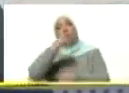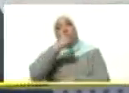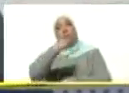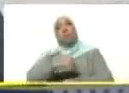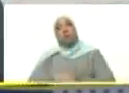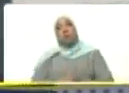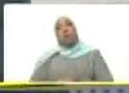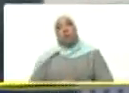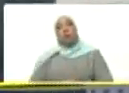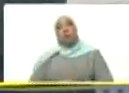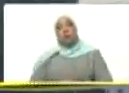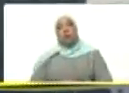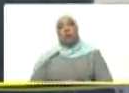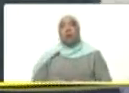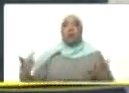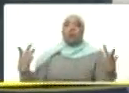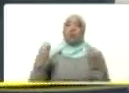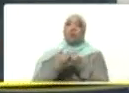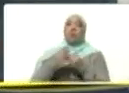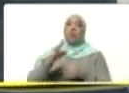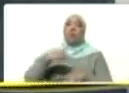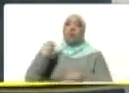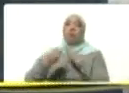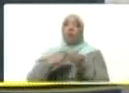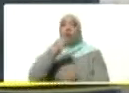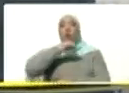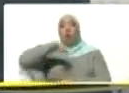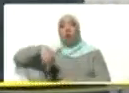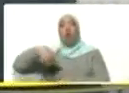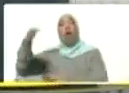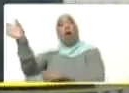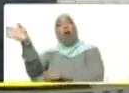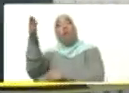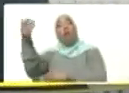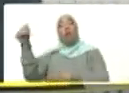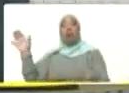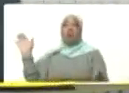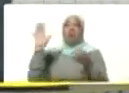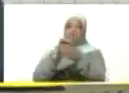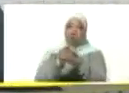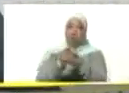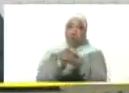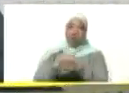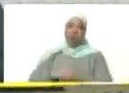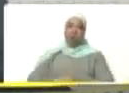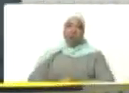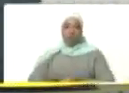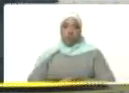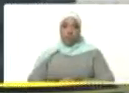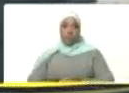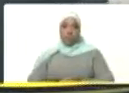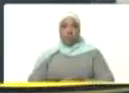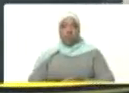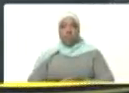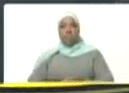banner of solidarity de poner en alto la bandera de la solidaridad with a patience and a